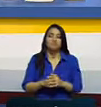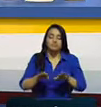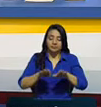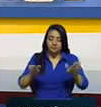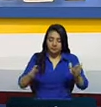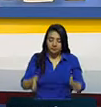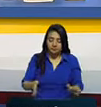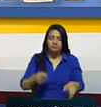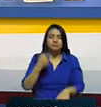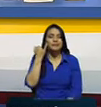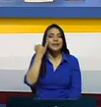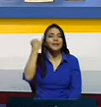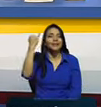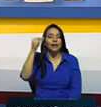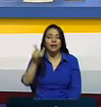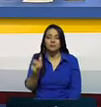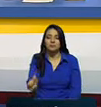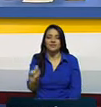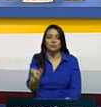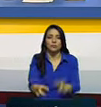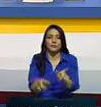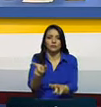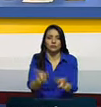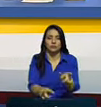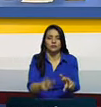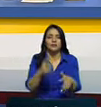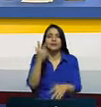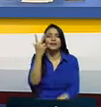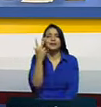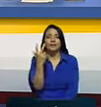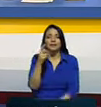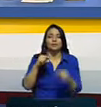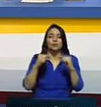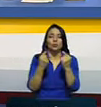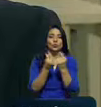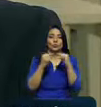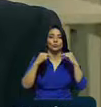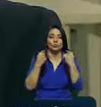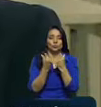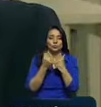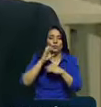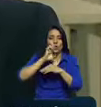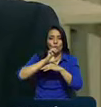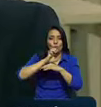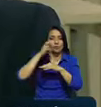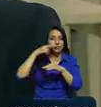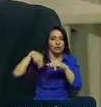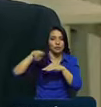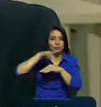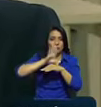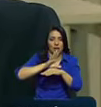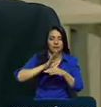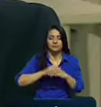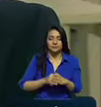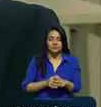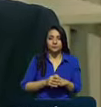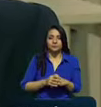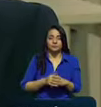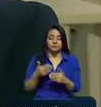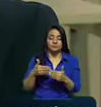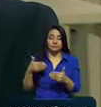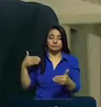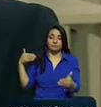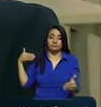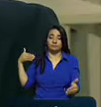una iniciativa cívica que reúne a 13 colectivos nacionales. Hemos venido trabajando y ha sido